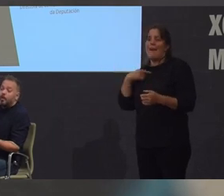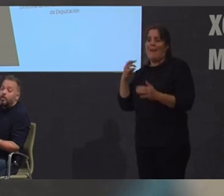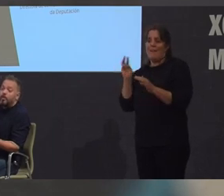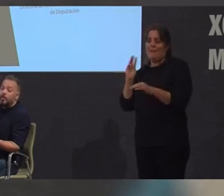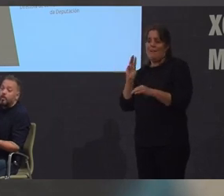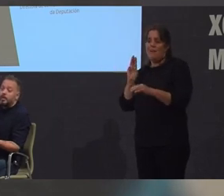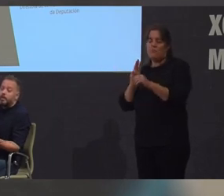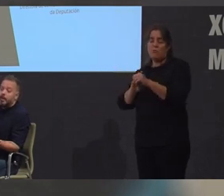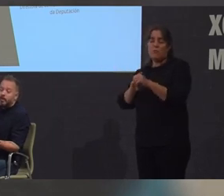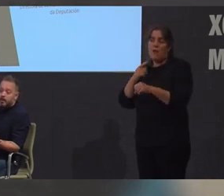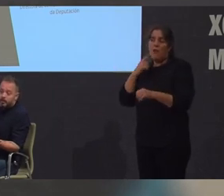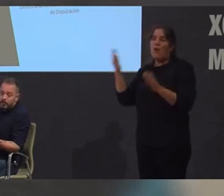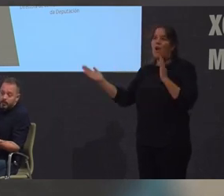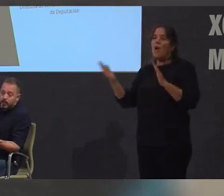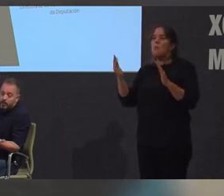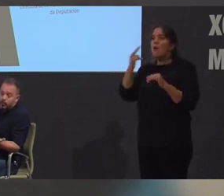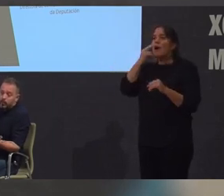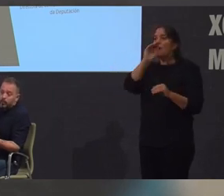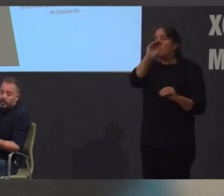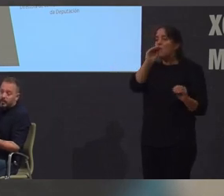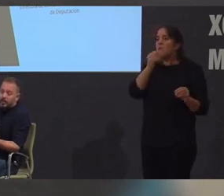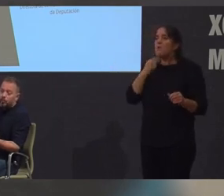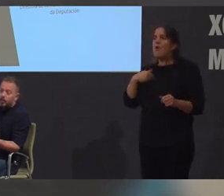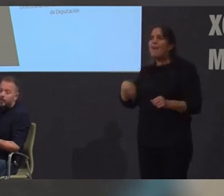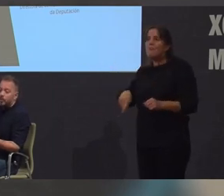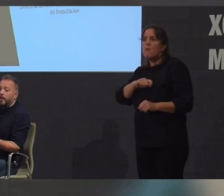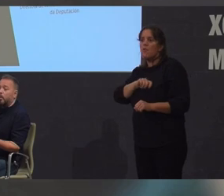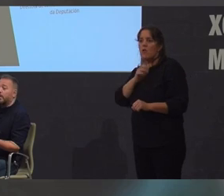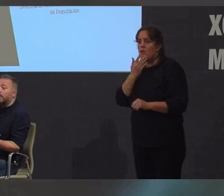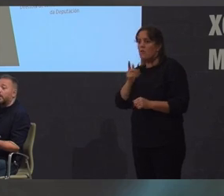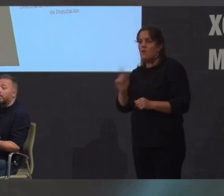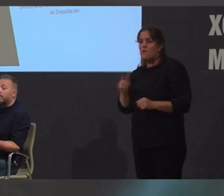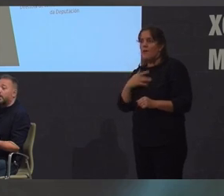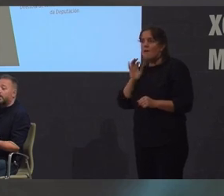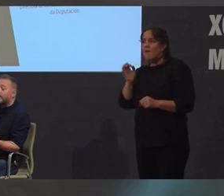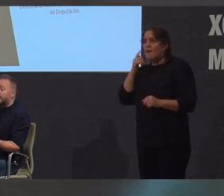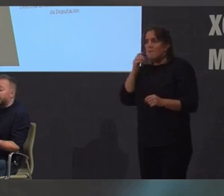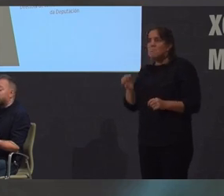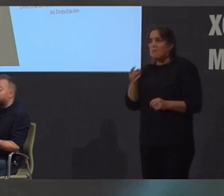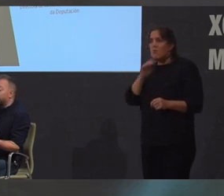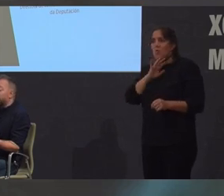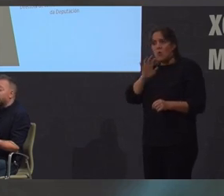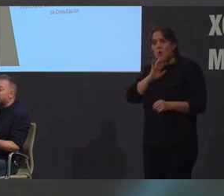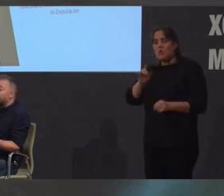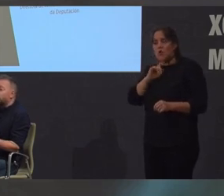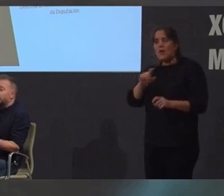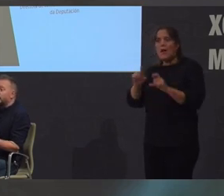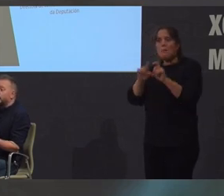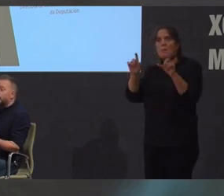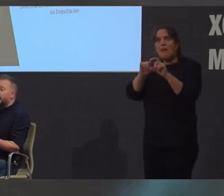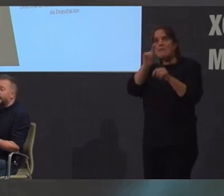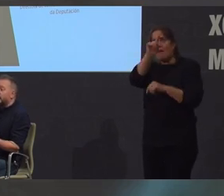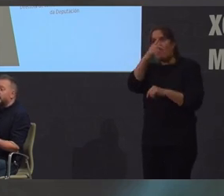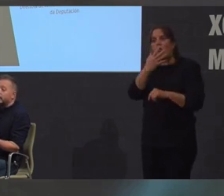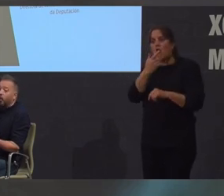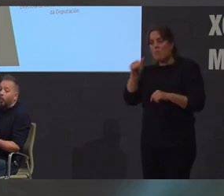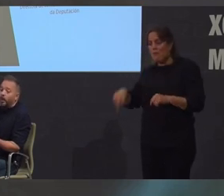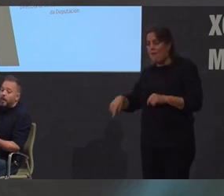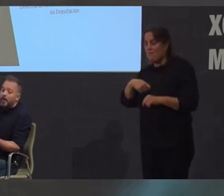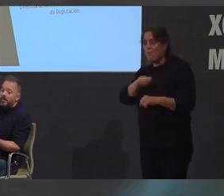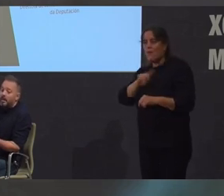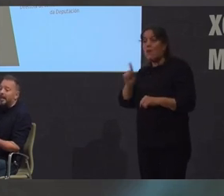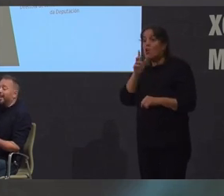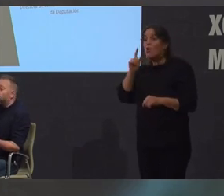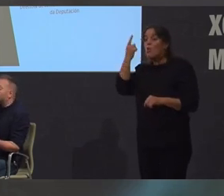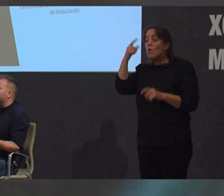régimen nazi, pero no conocíamos las españolas. Es curioso que sepamos más sobre cuáles eran las responsabilidades de estas empresas. Y eso me sirvió para, a través de